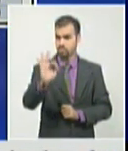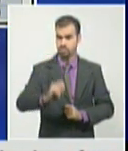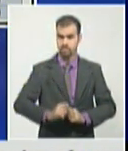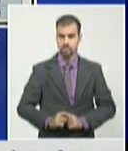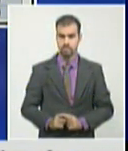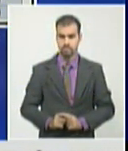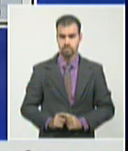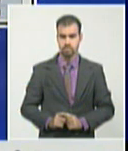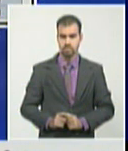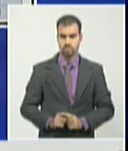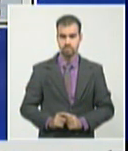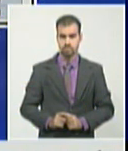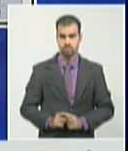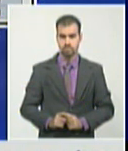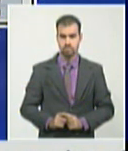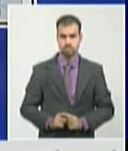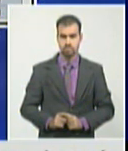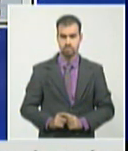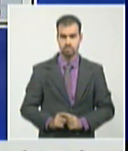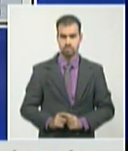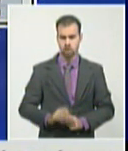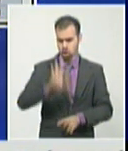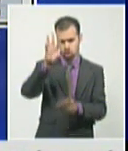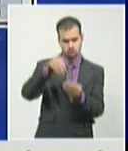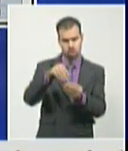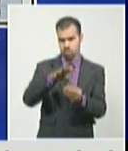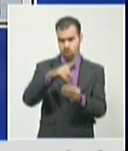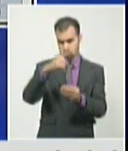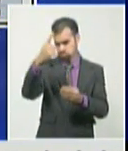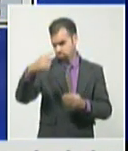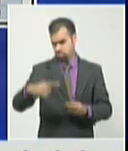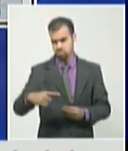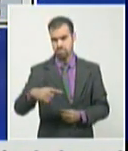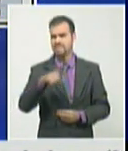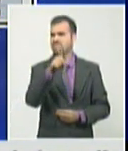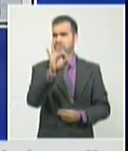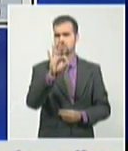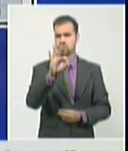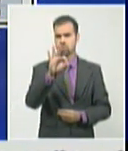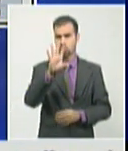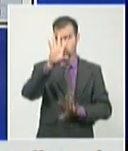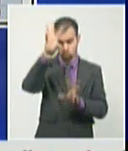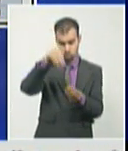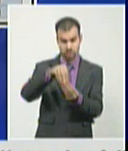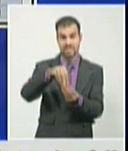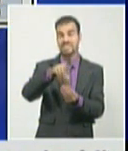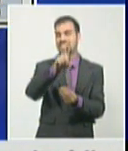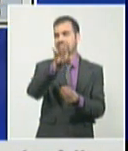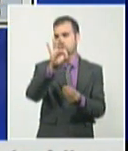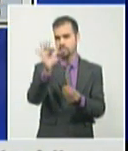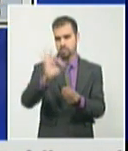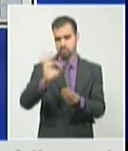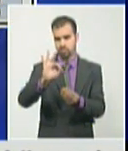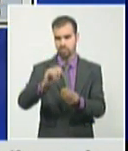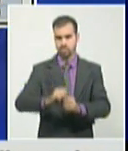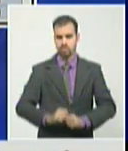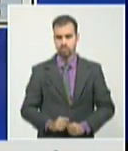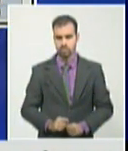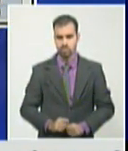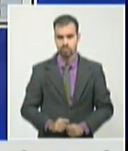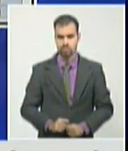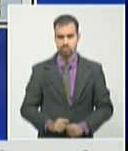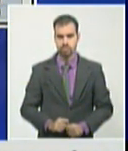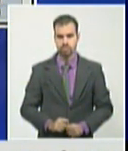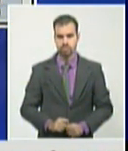resumido todo lo demás en un 18% si queda claro que de todo el